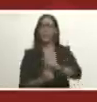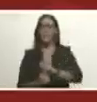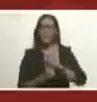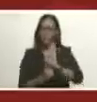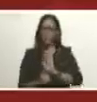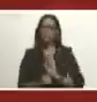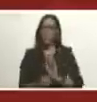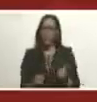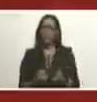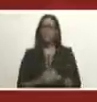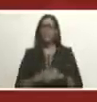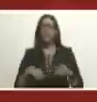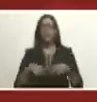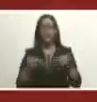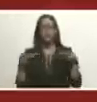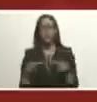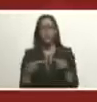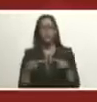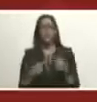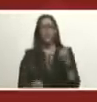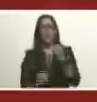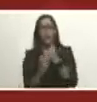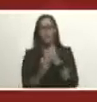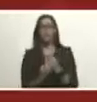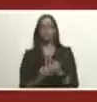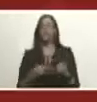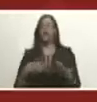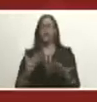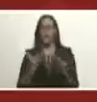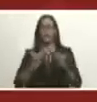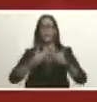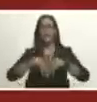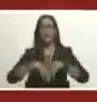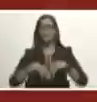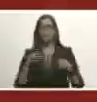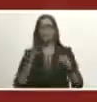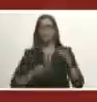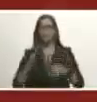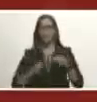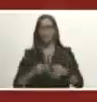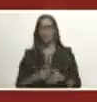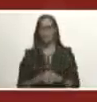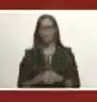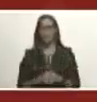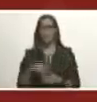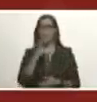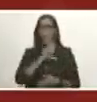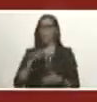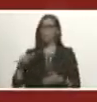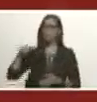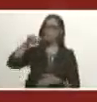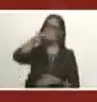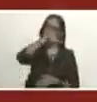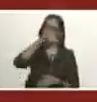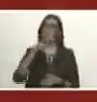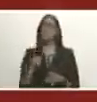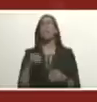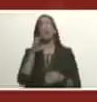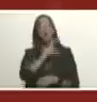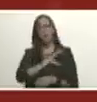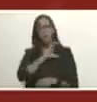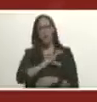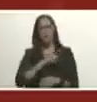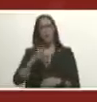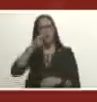fehacientes de los dictámenes periciales en apoyo a la administración de justicia. Comando Aéreo y Comando de Vigilancia